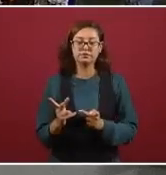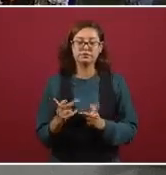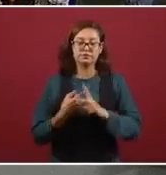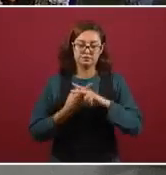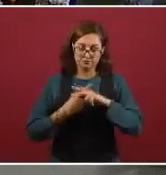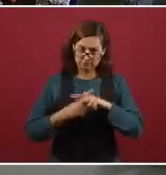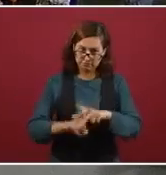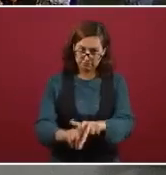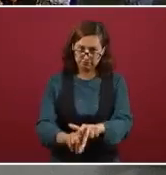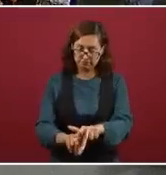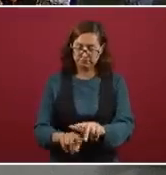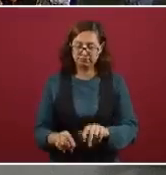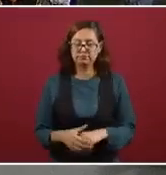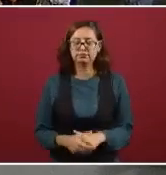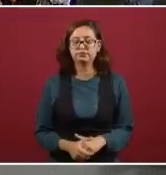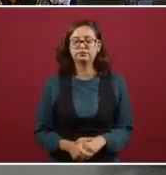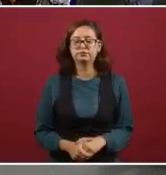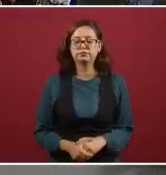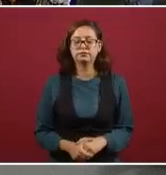iniciar la sesión de